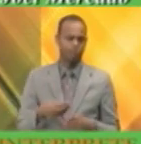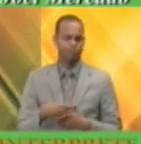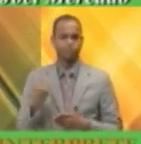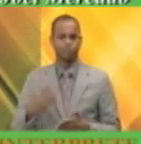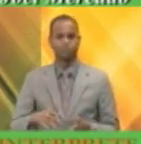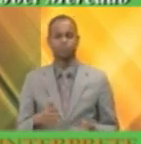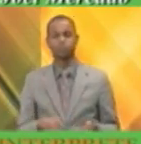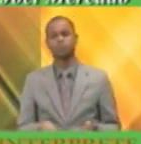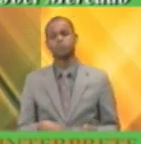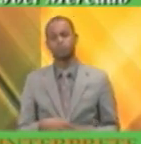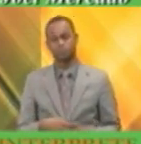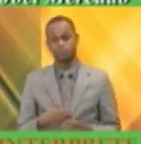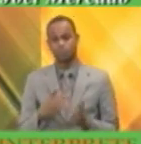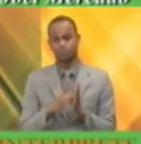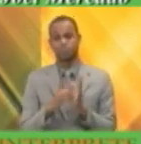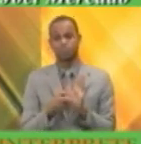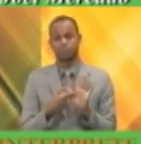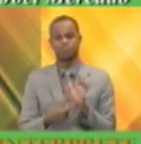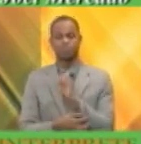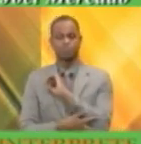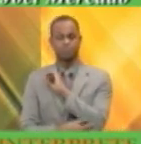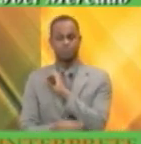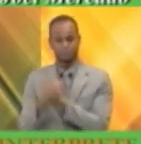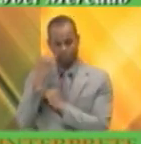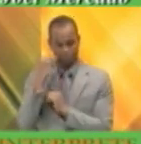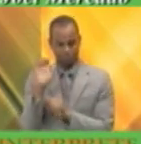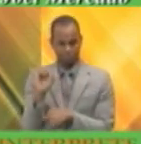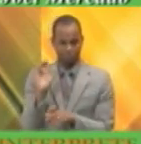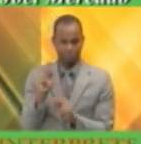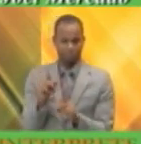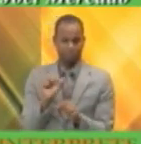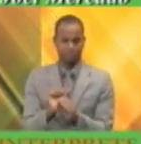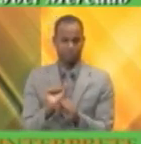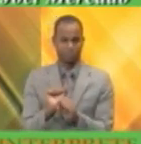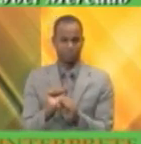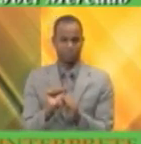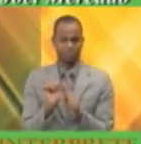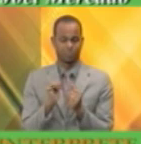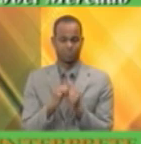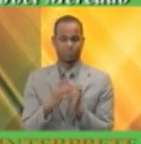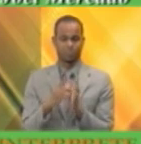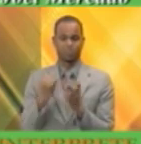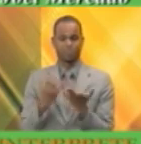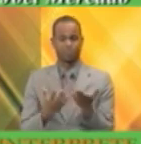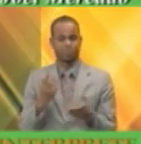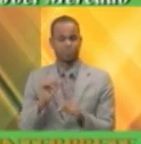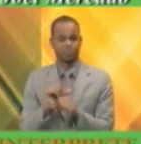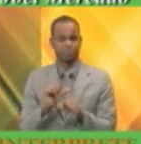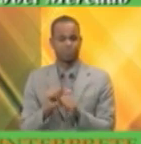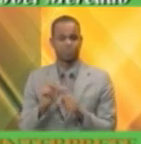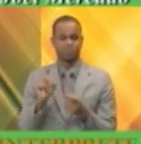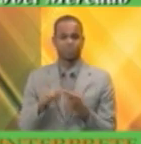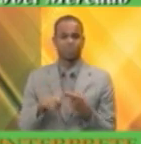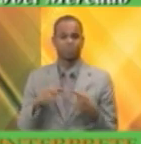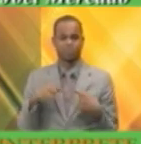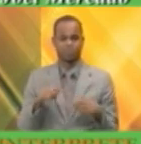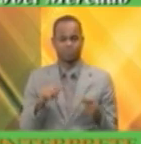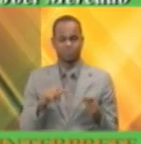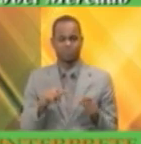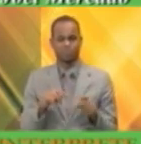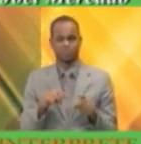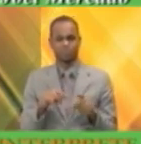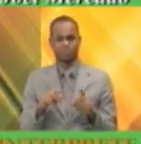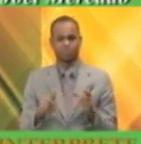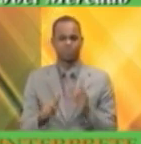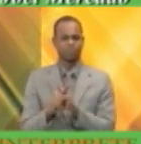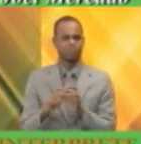veces pobreza porque si trabaja esa persona y queda con discapacidad ya no puede trabajar mientras en esa reciente